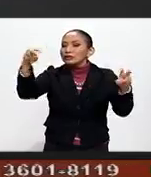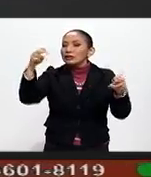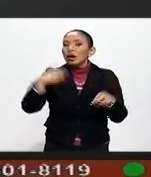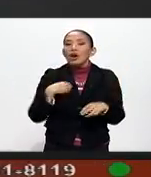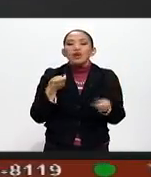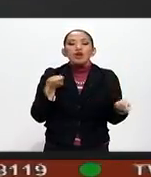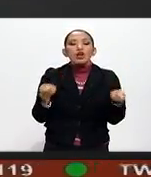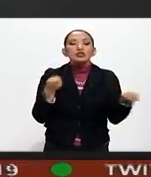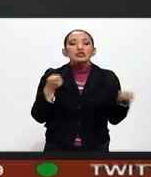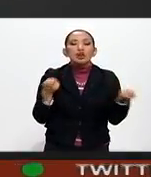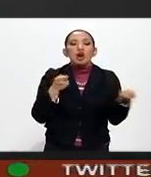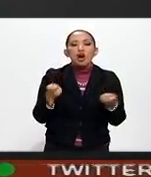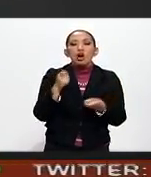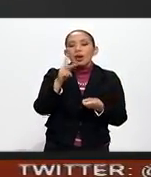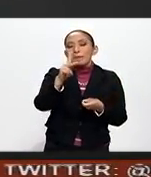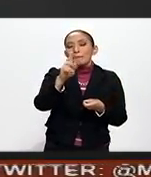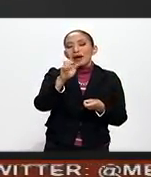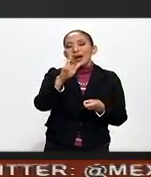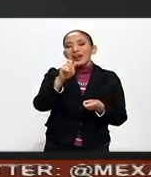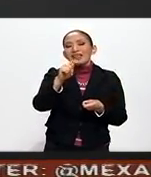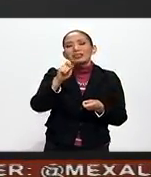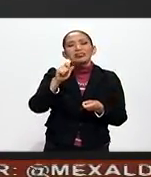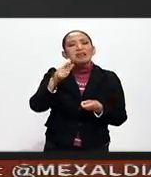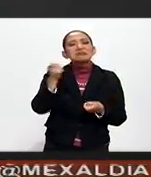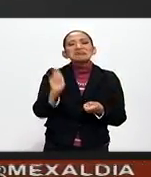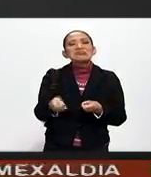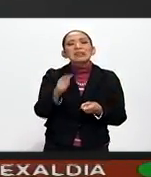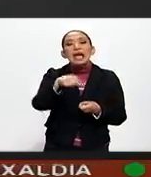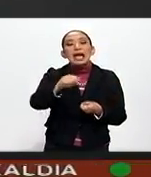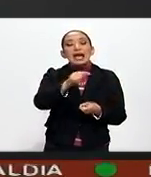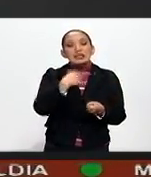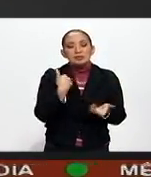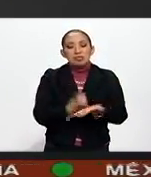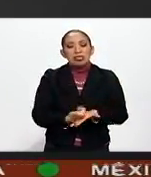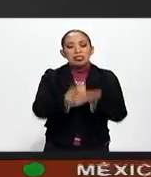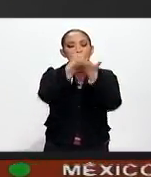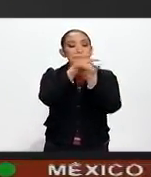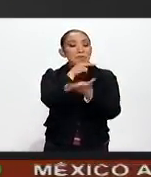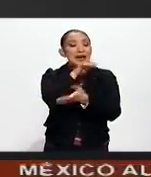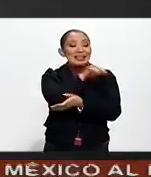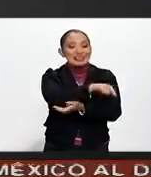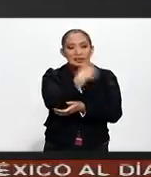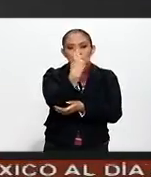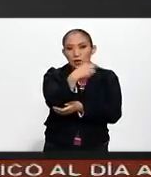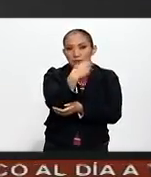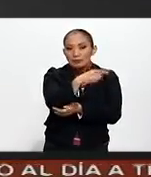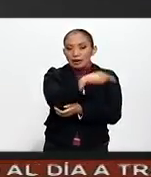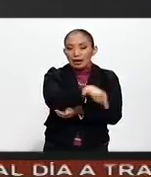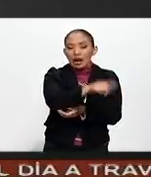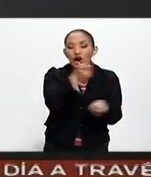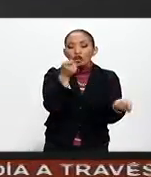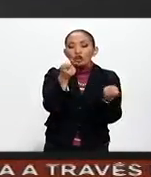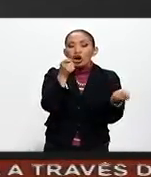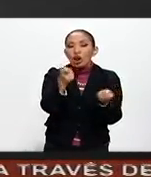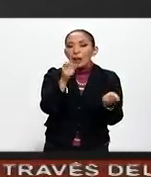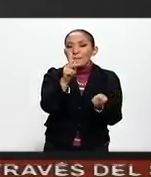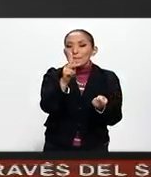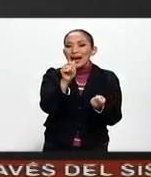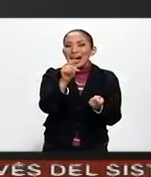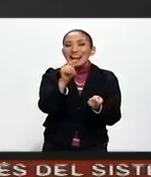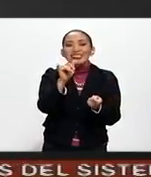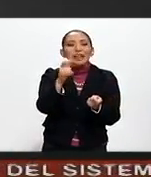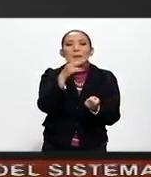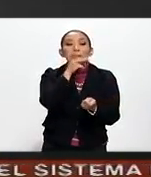control parental, que tiene que ver con todo, es una herramienta que le sirve a los padres, como su nombre lo dice, control parental,